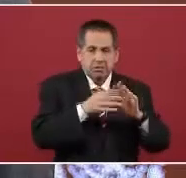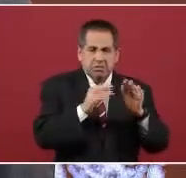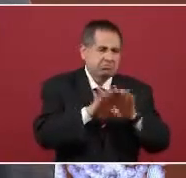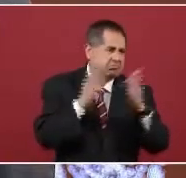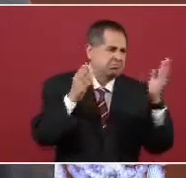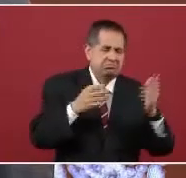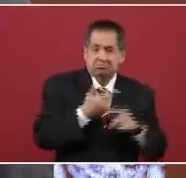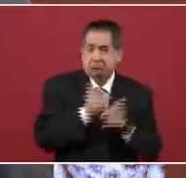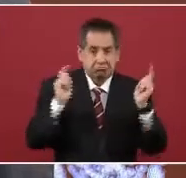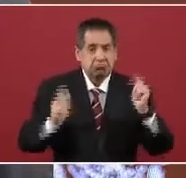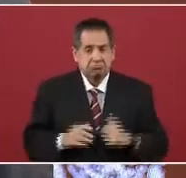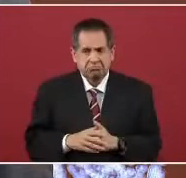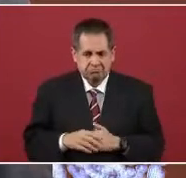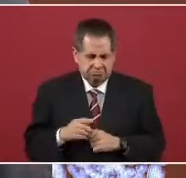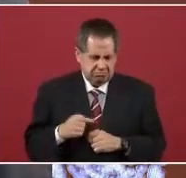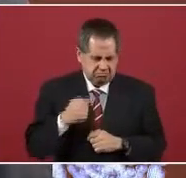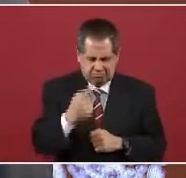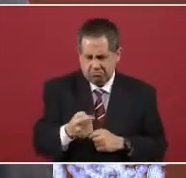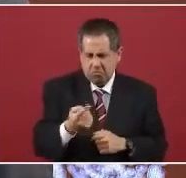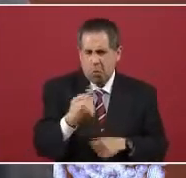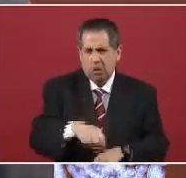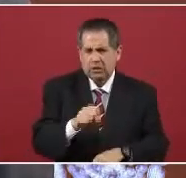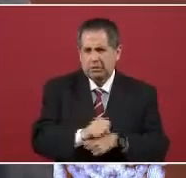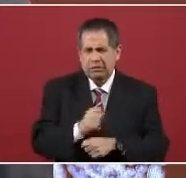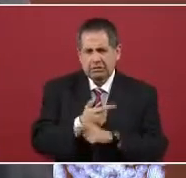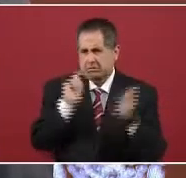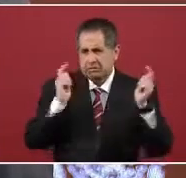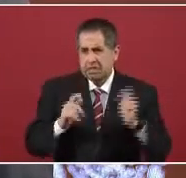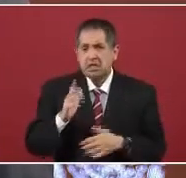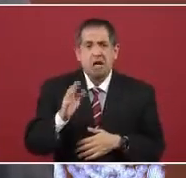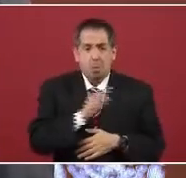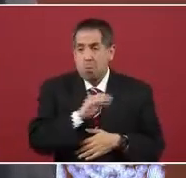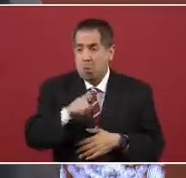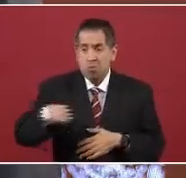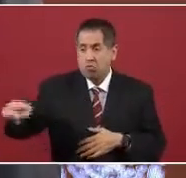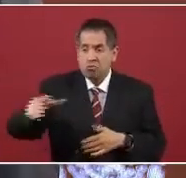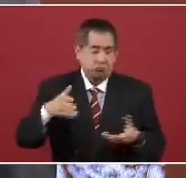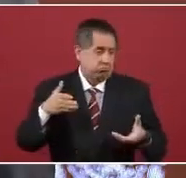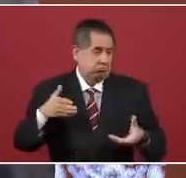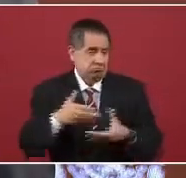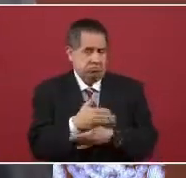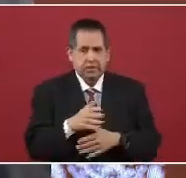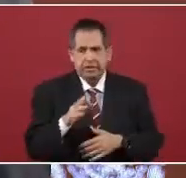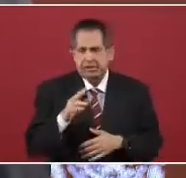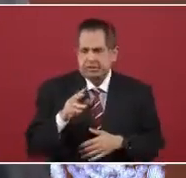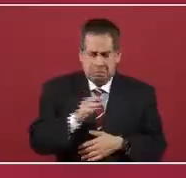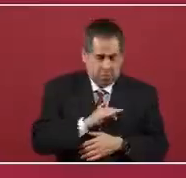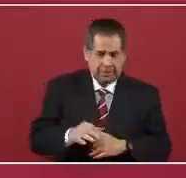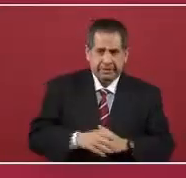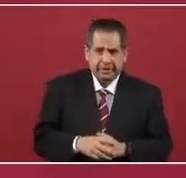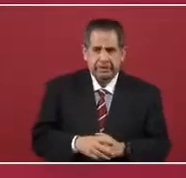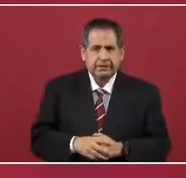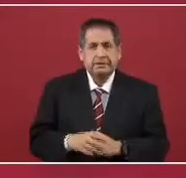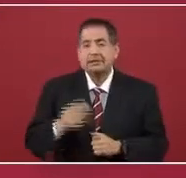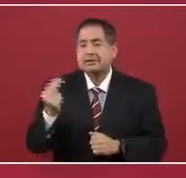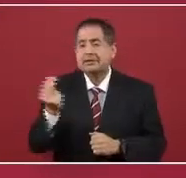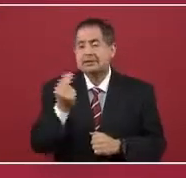seguramente la semana próxima ya van a poder asistir. Necesitamos